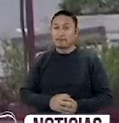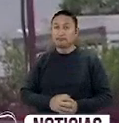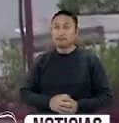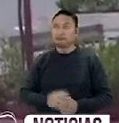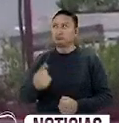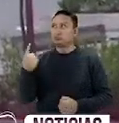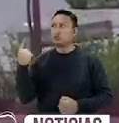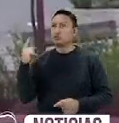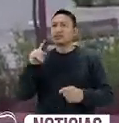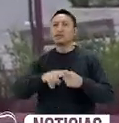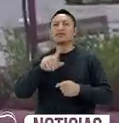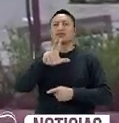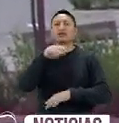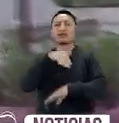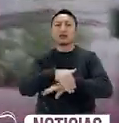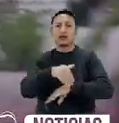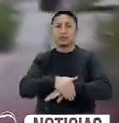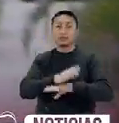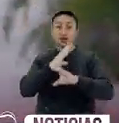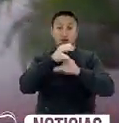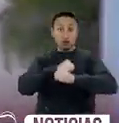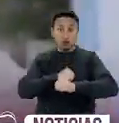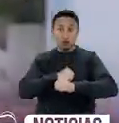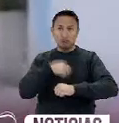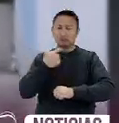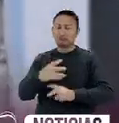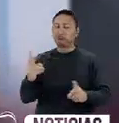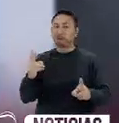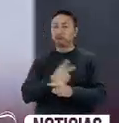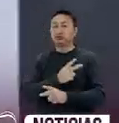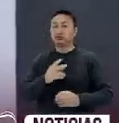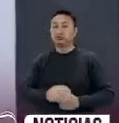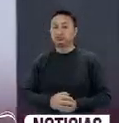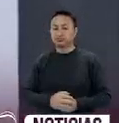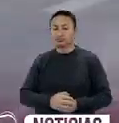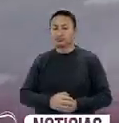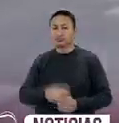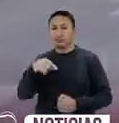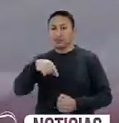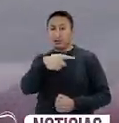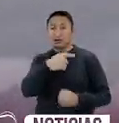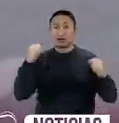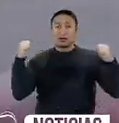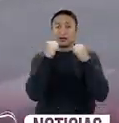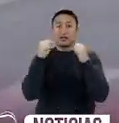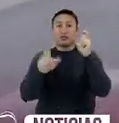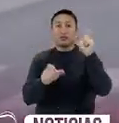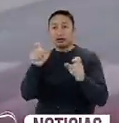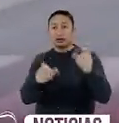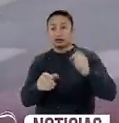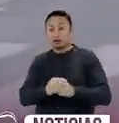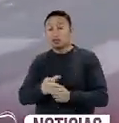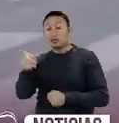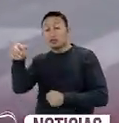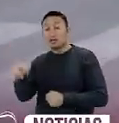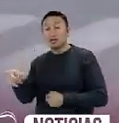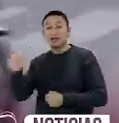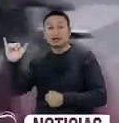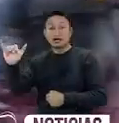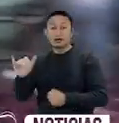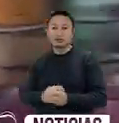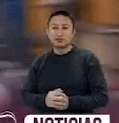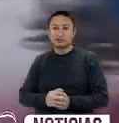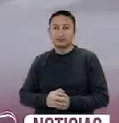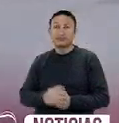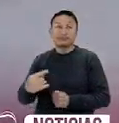1 a 3 de la tarde. Y en la noche. Aquí roban la mayoría de días. Aquí en el gimnasio le han robado a la gente. Aquí a la chica del día sábado. A mí